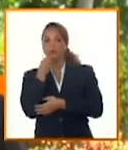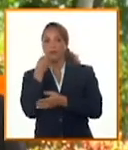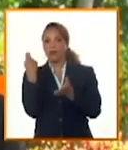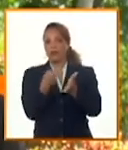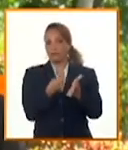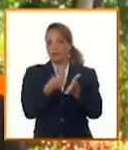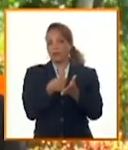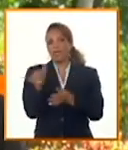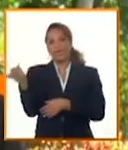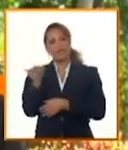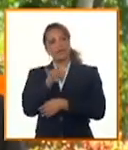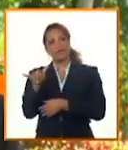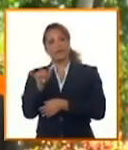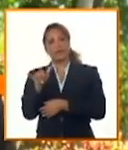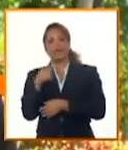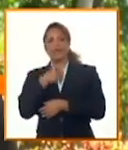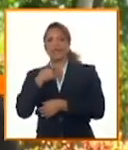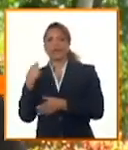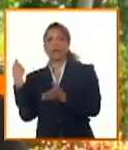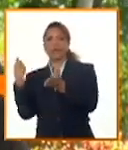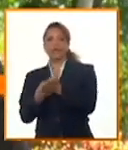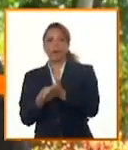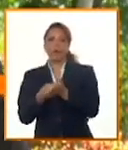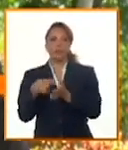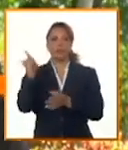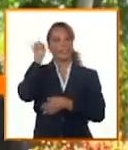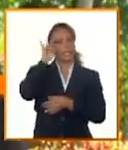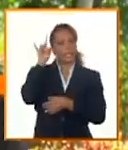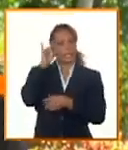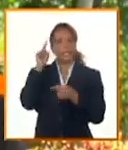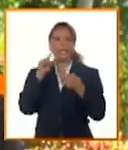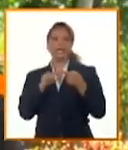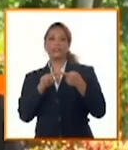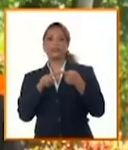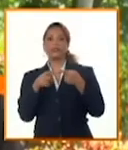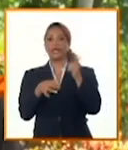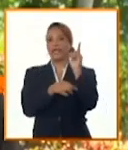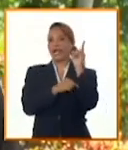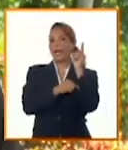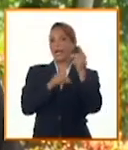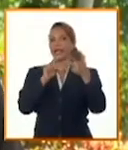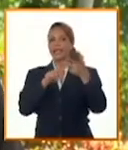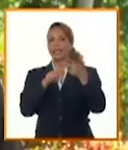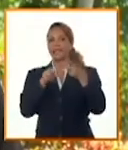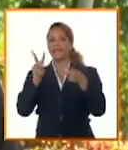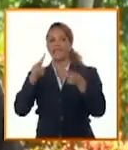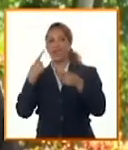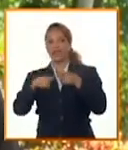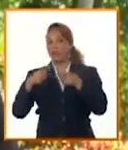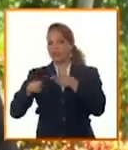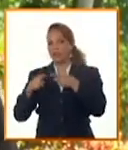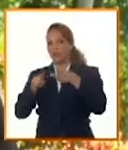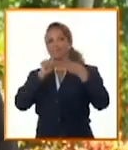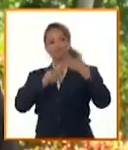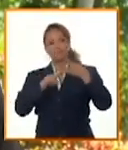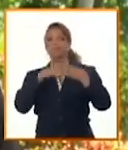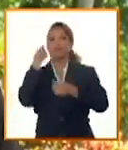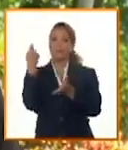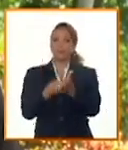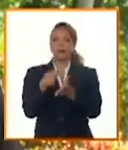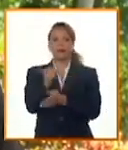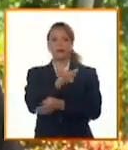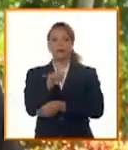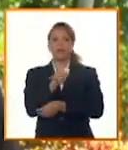al igual que los pagos que nosotros le hacemos y hacia de leche ya sea de carne de vianda pues se le hace igual ahí